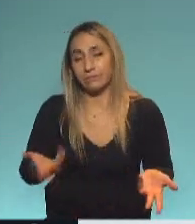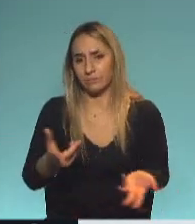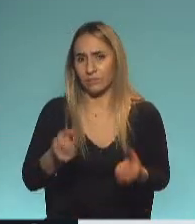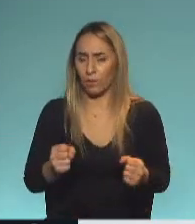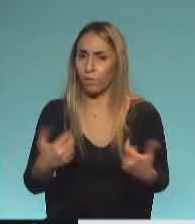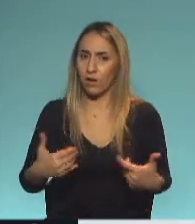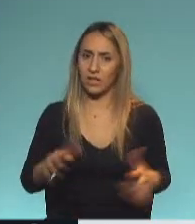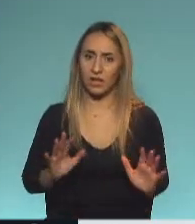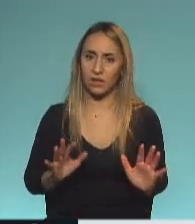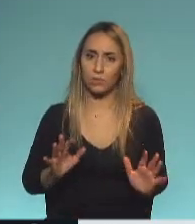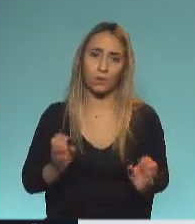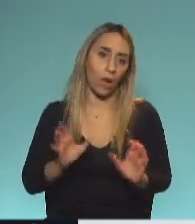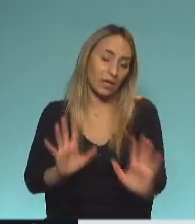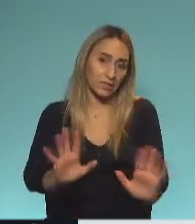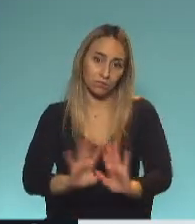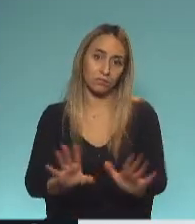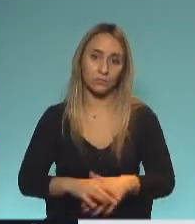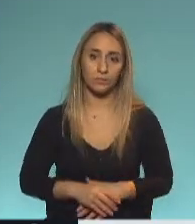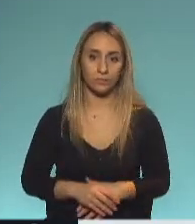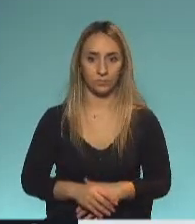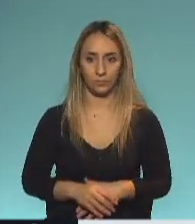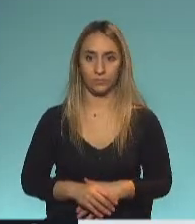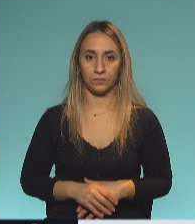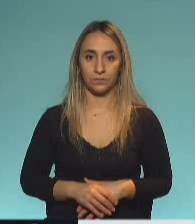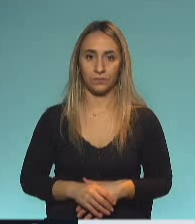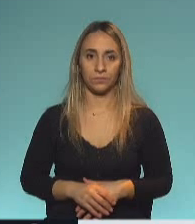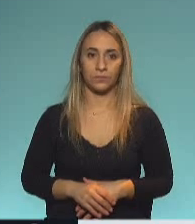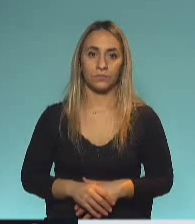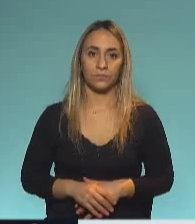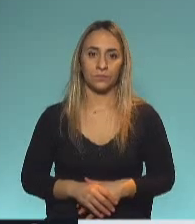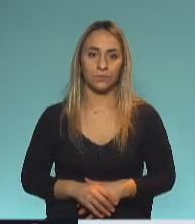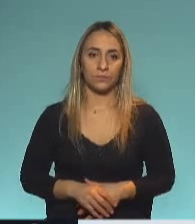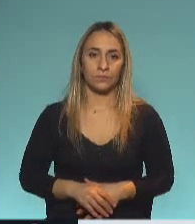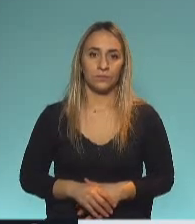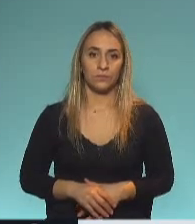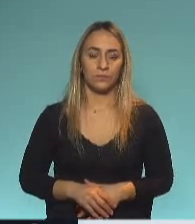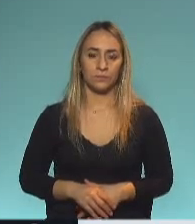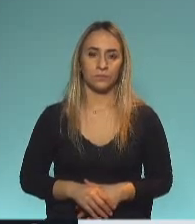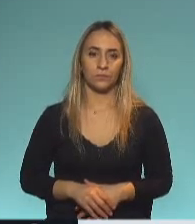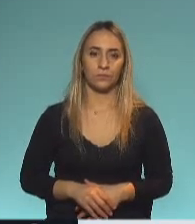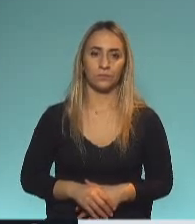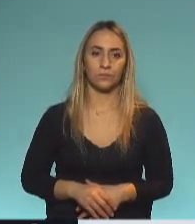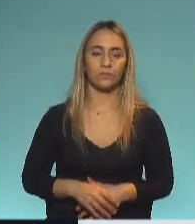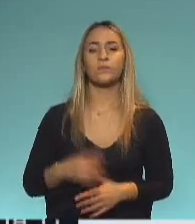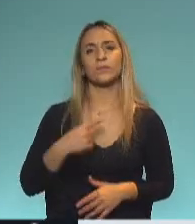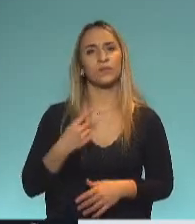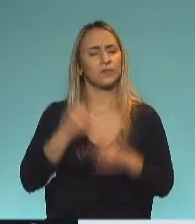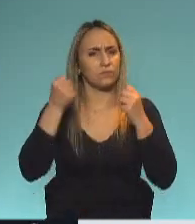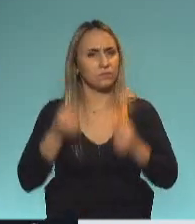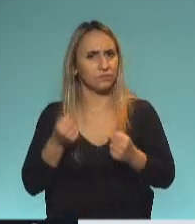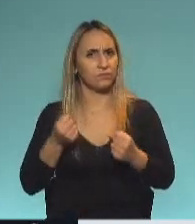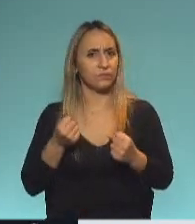fuerte, pero es así. Bueno, se insistió porque en la